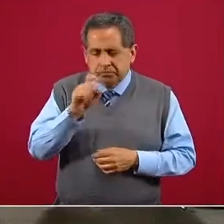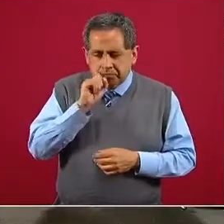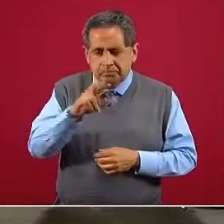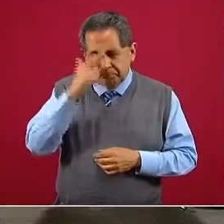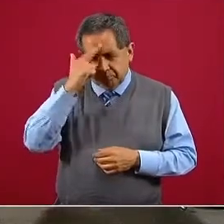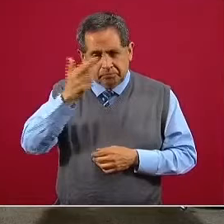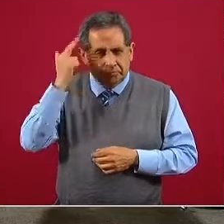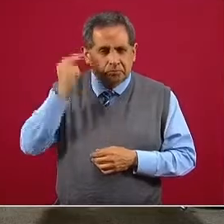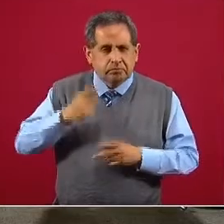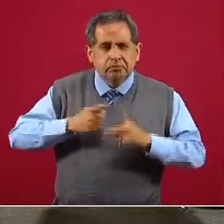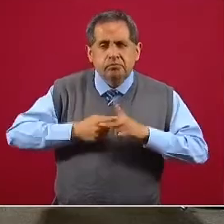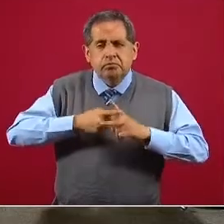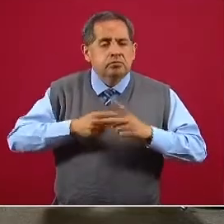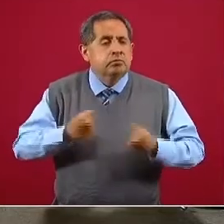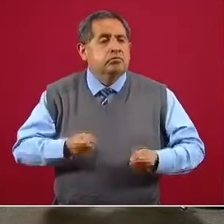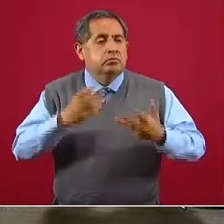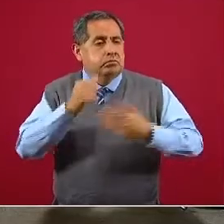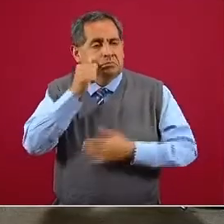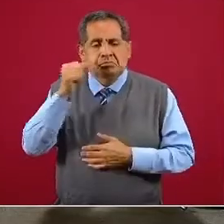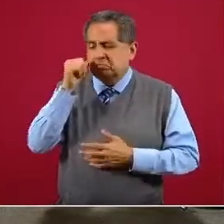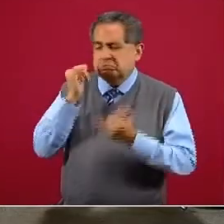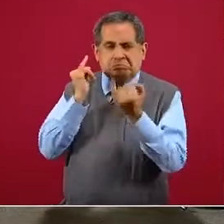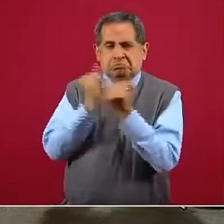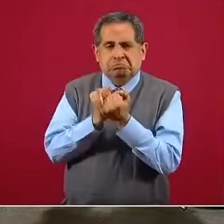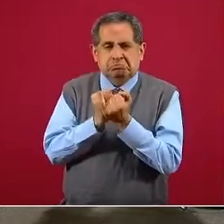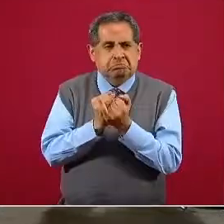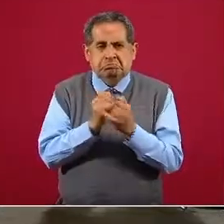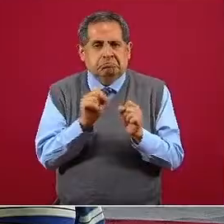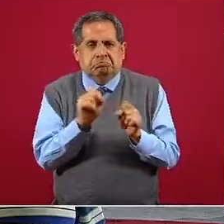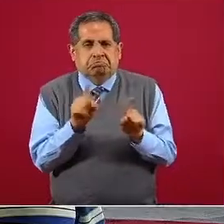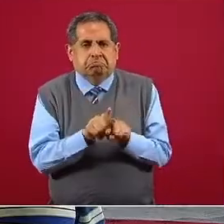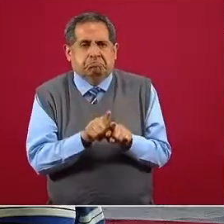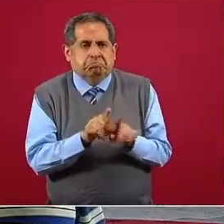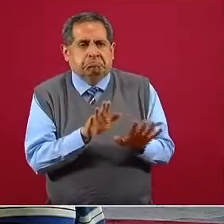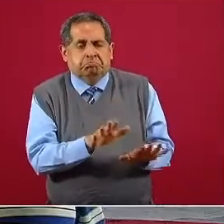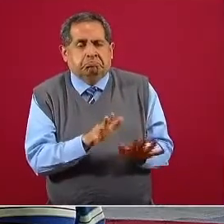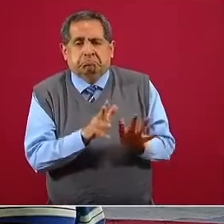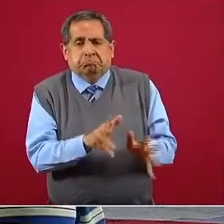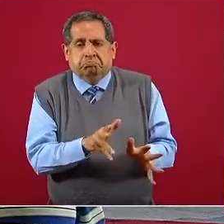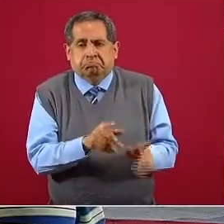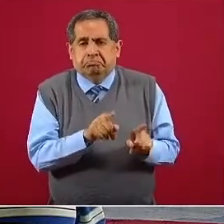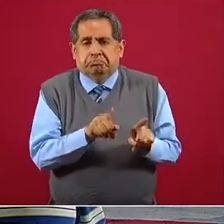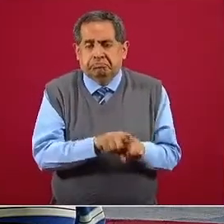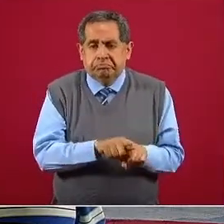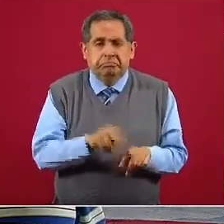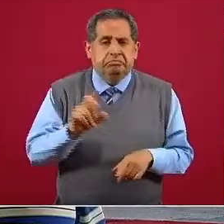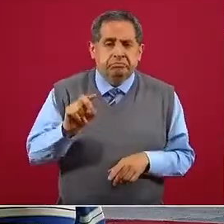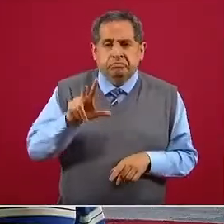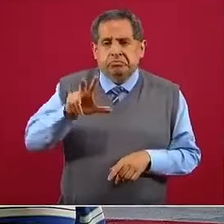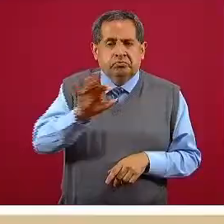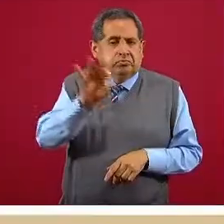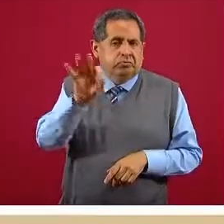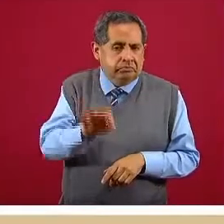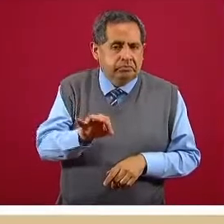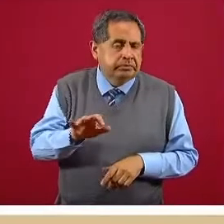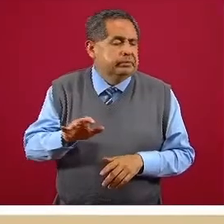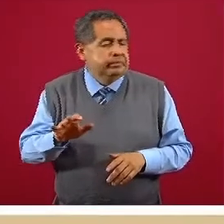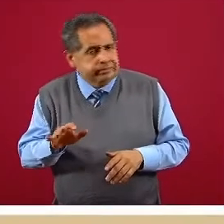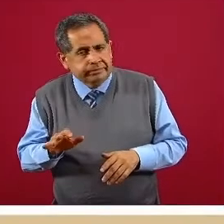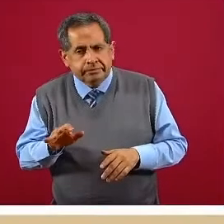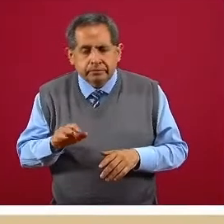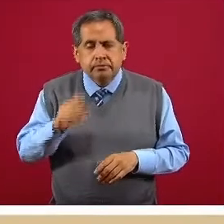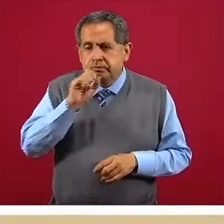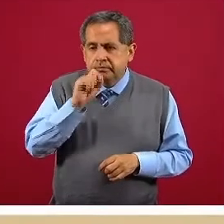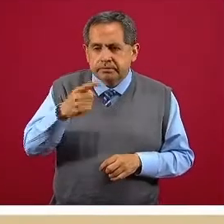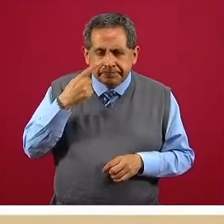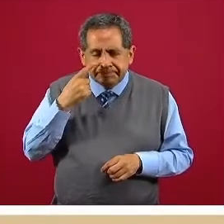en función de la proporción que ayer, no hemos tenido cambios en la cantidad o proporción de ocupación, sigue siendo 38% y